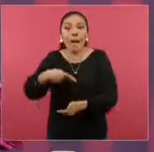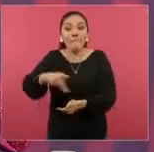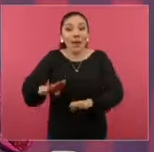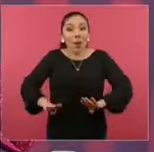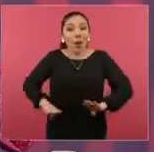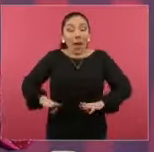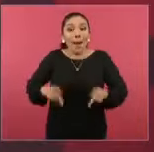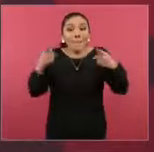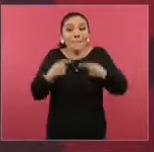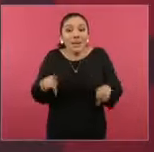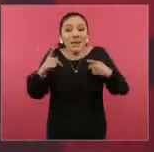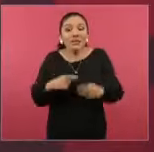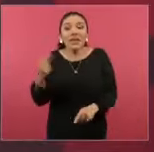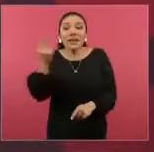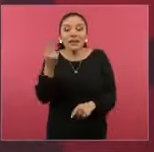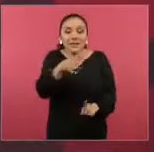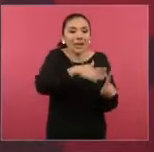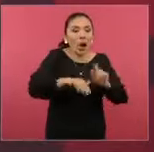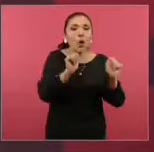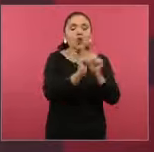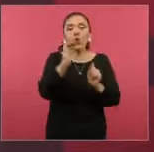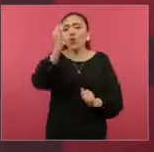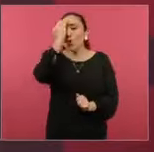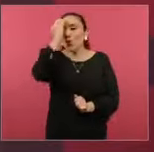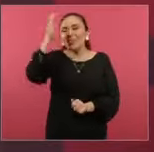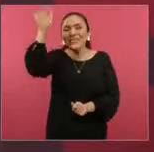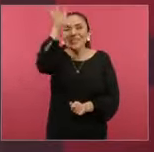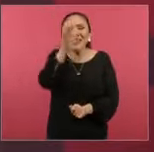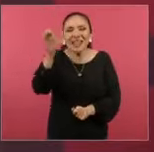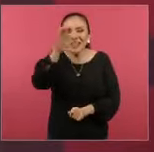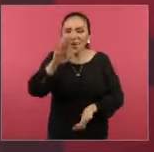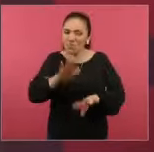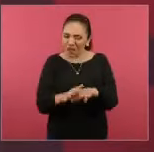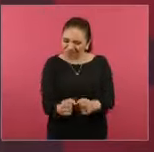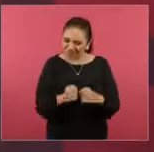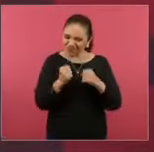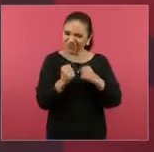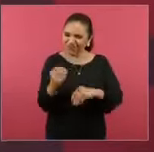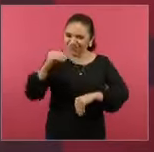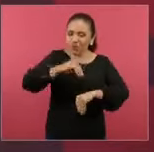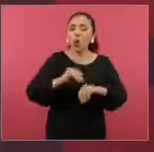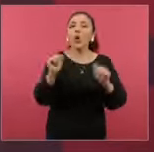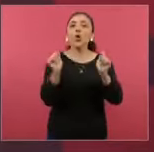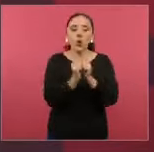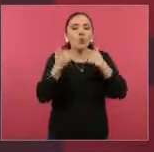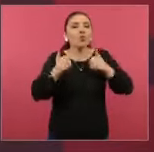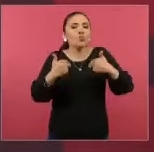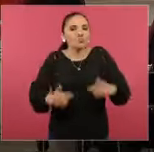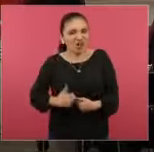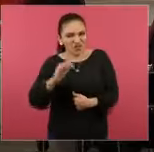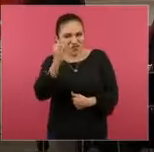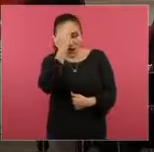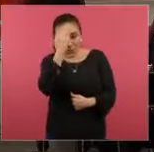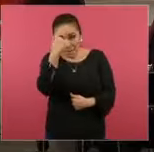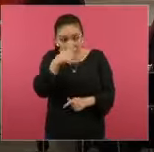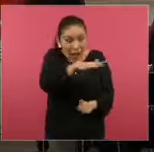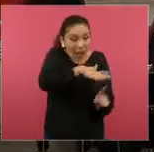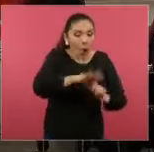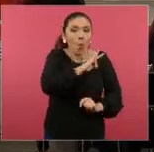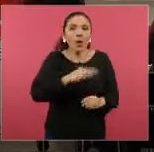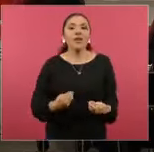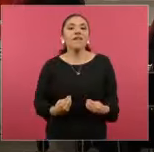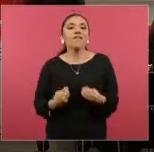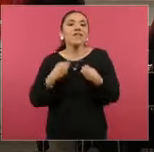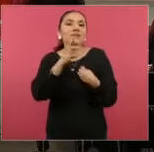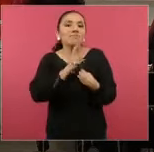de personas estamos con conocimientos científicos sólidos y humanistas, para que puedan vivir